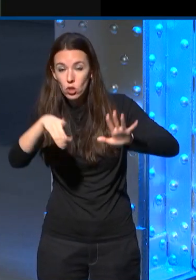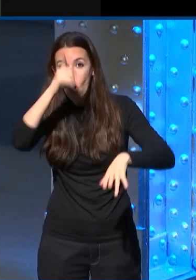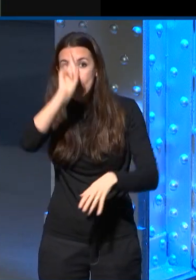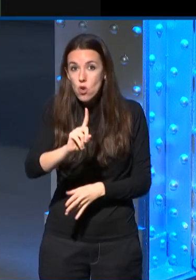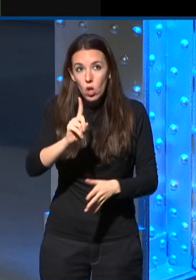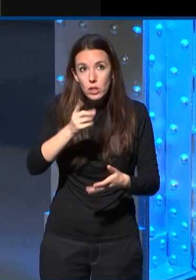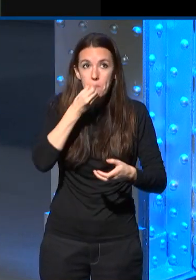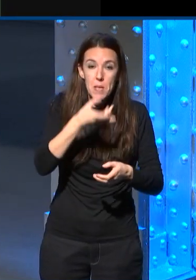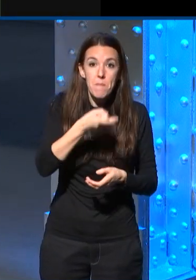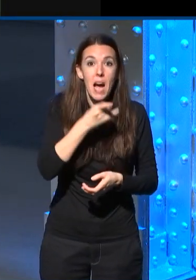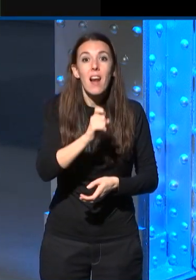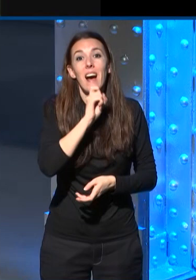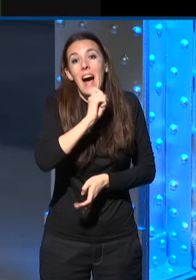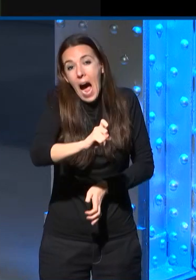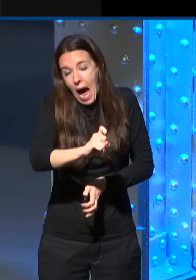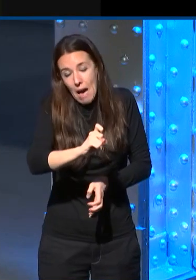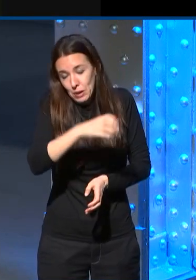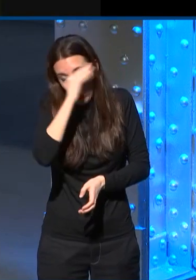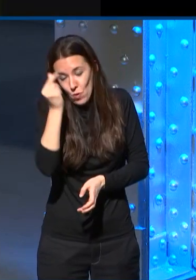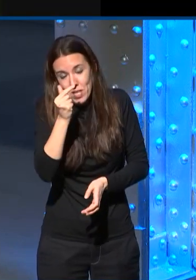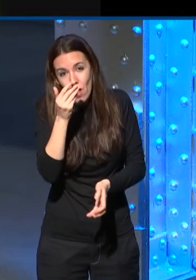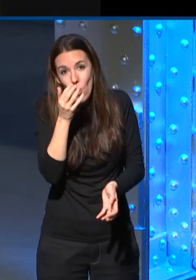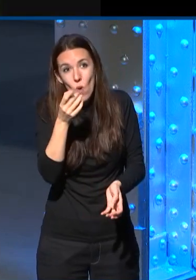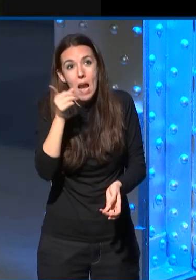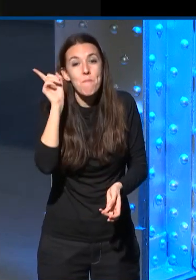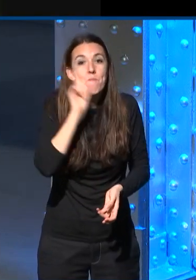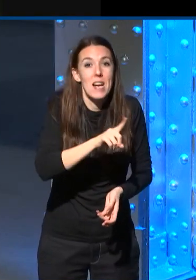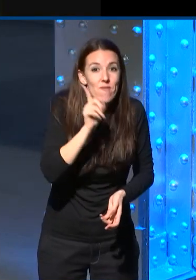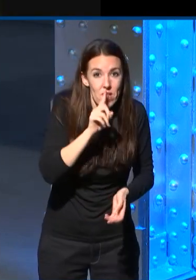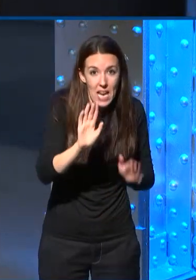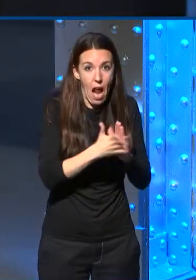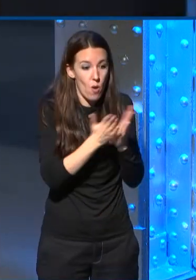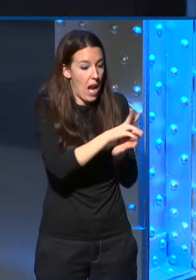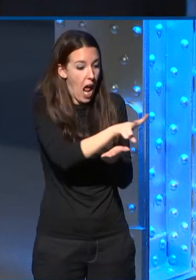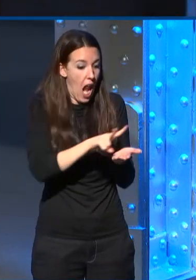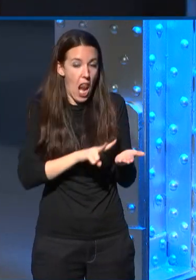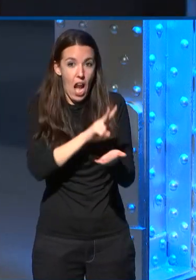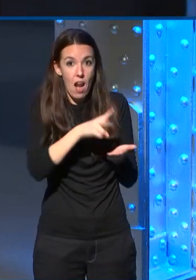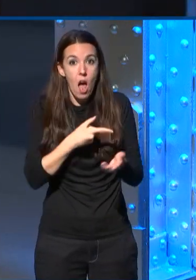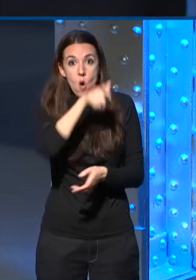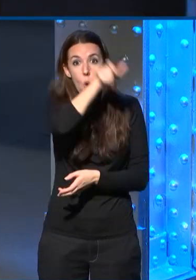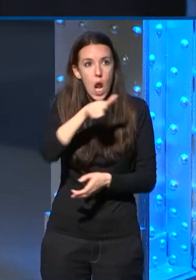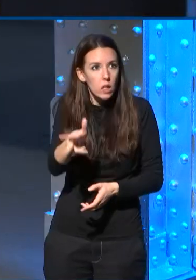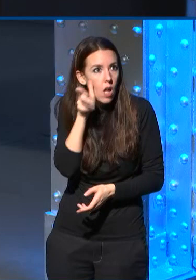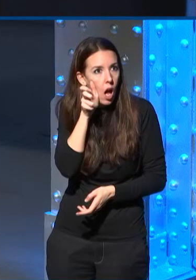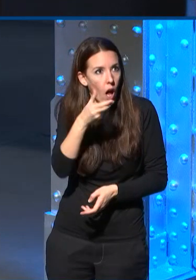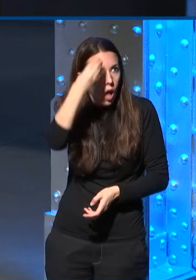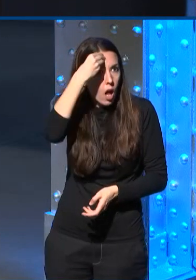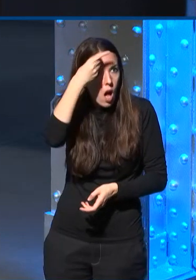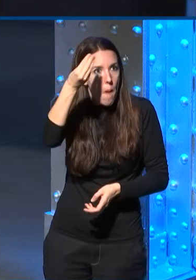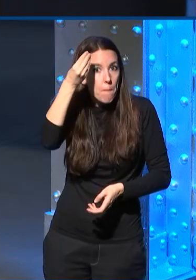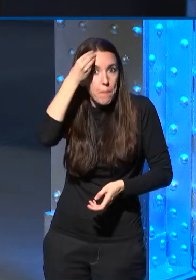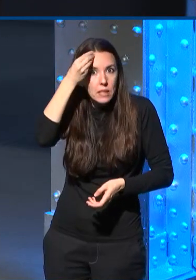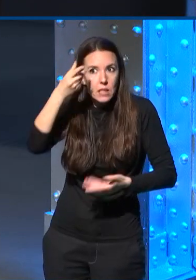intencionadamente o no, se le olvidó avisar el pequeño detalle de que eso era una recreación de una novela de ficción. Y claro, como en la mentalidad del público existía la idea de que había una civilización